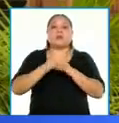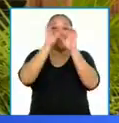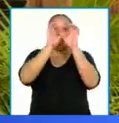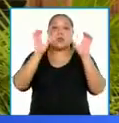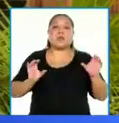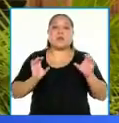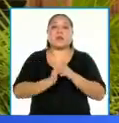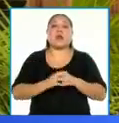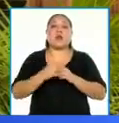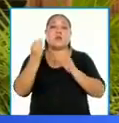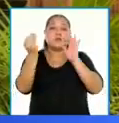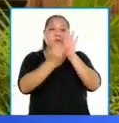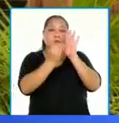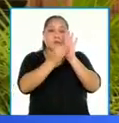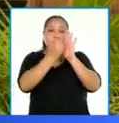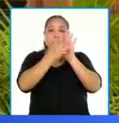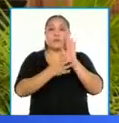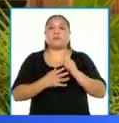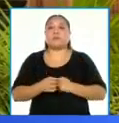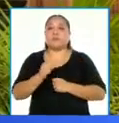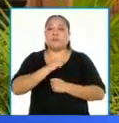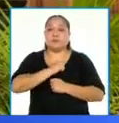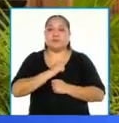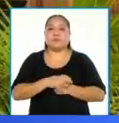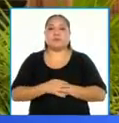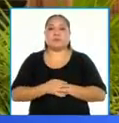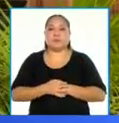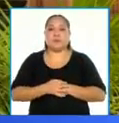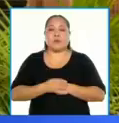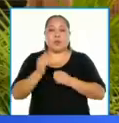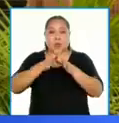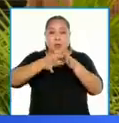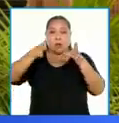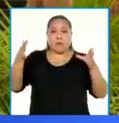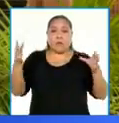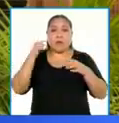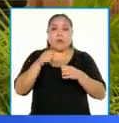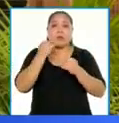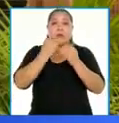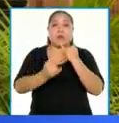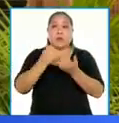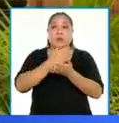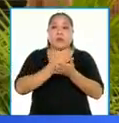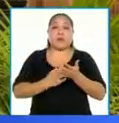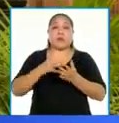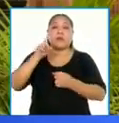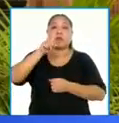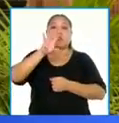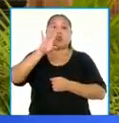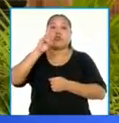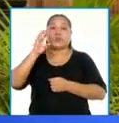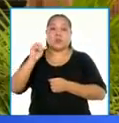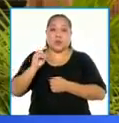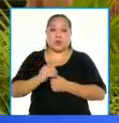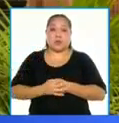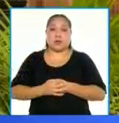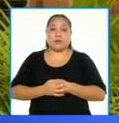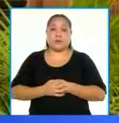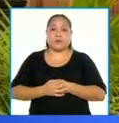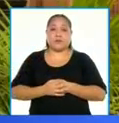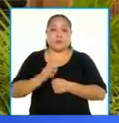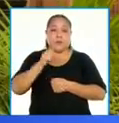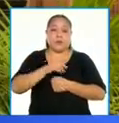Certificados de registro que se han ampliado en esta última etapa, 170,